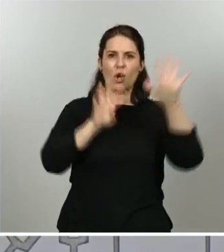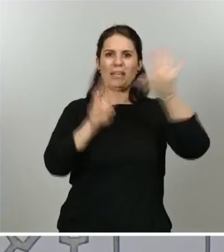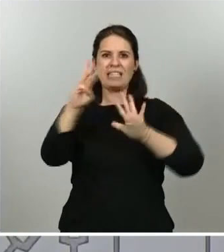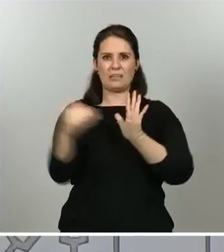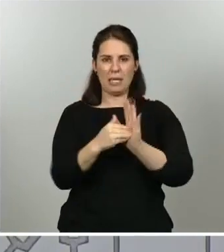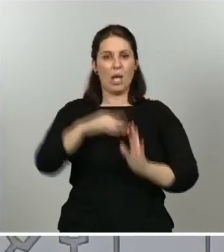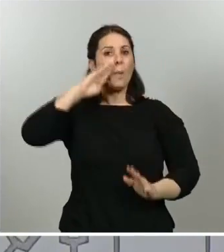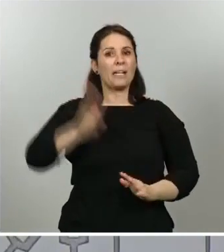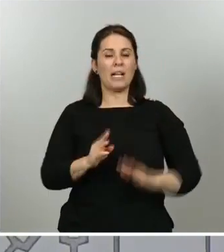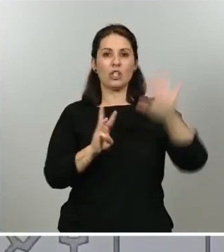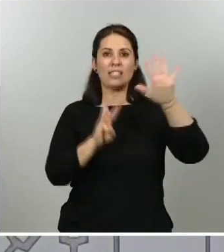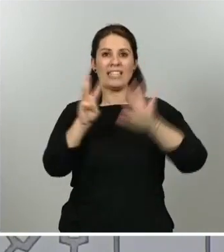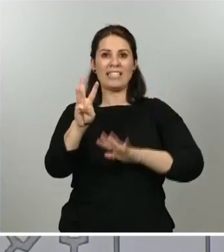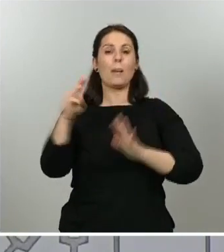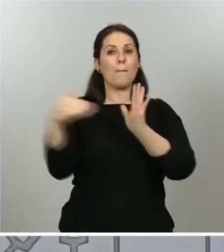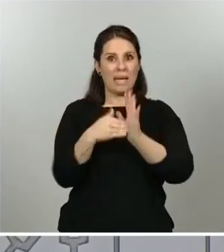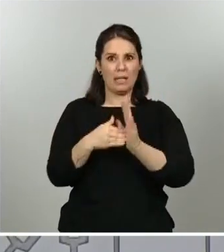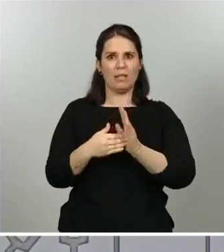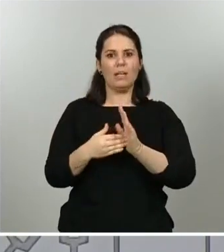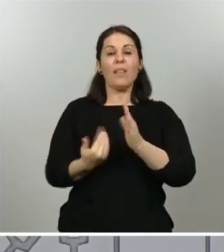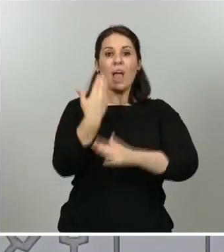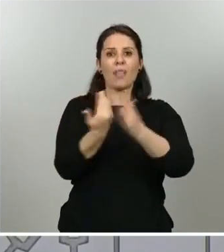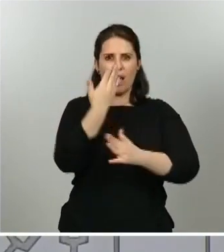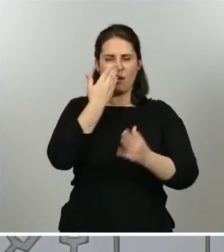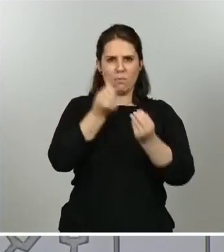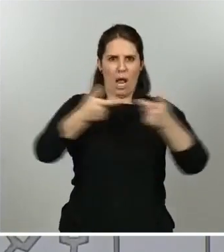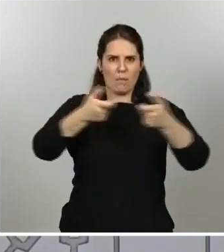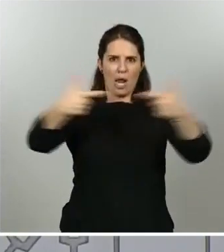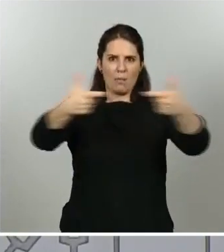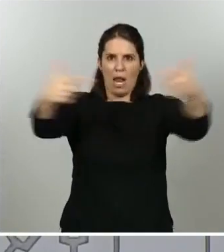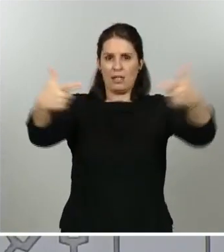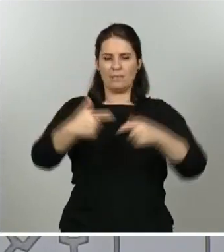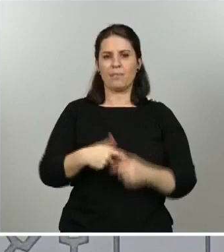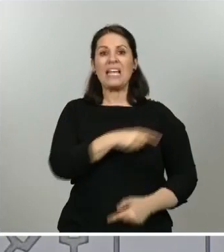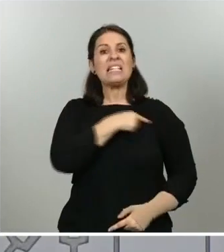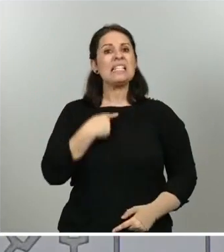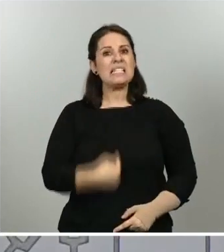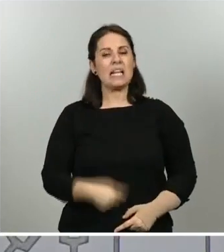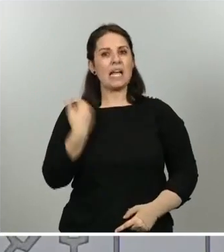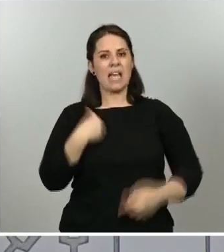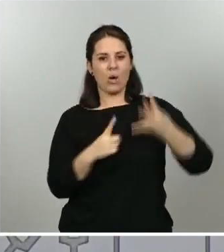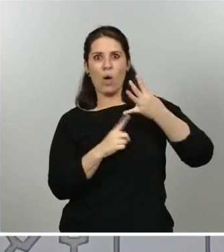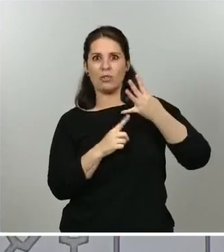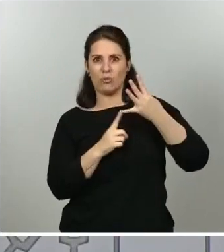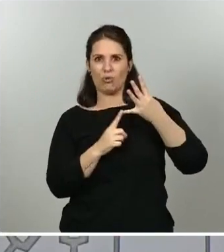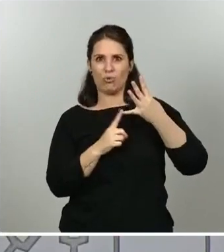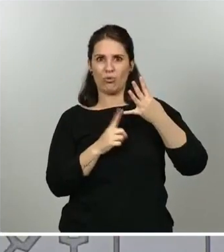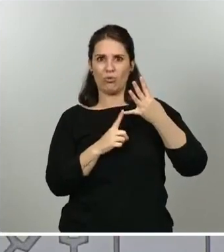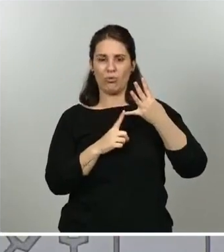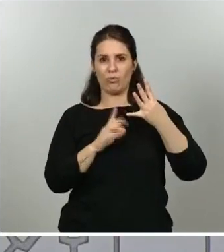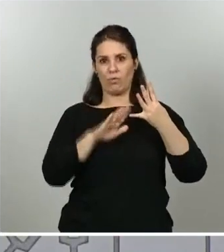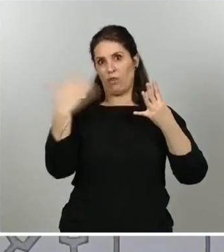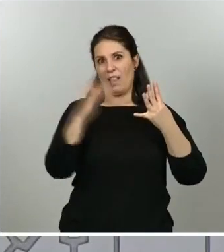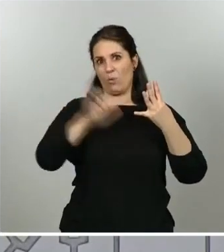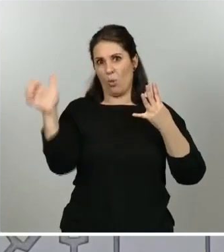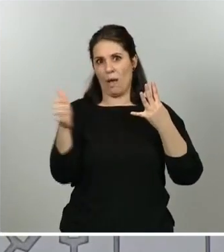casos con fuertes incrementos diarios. China es ya el cuarto país a nivel global y fuera de Europa con